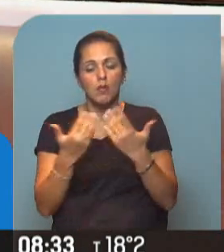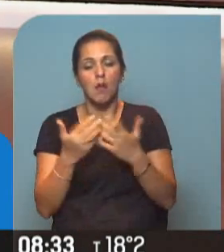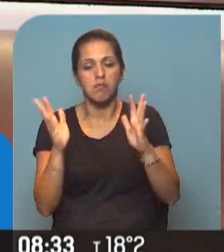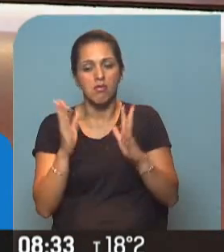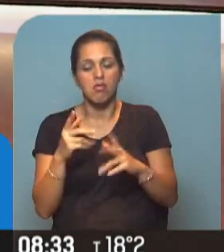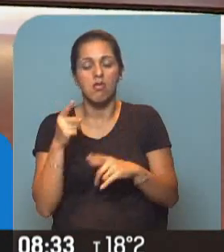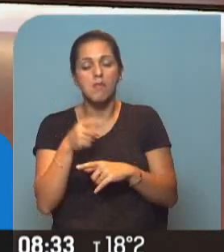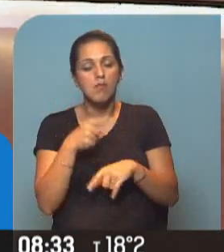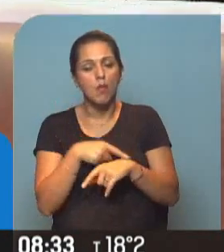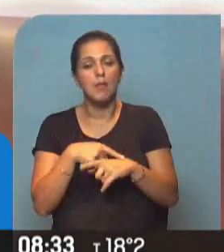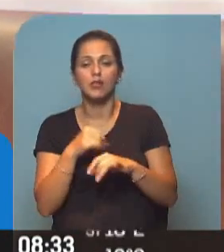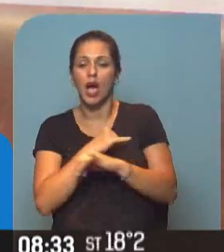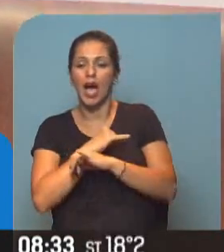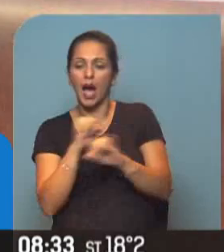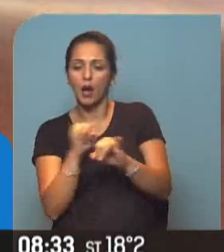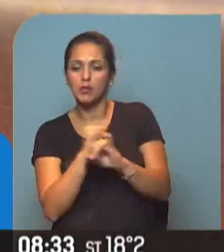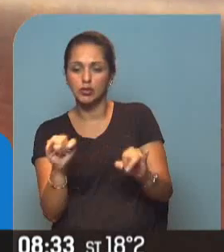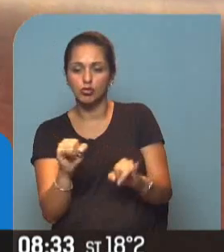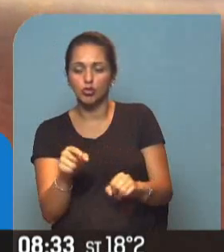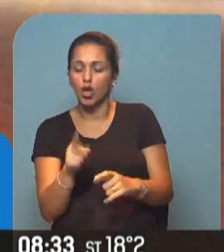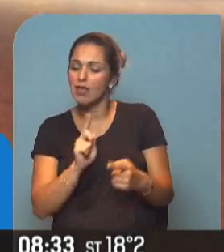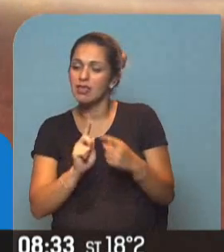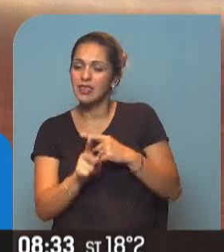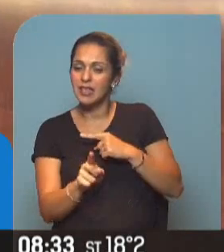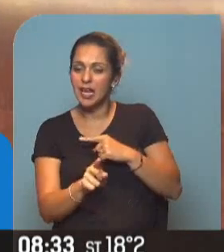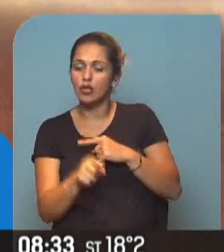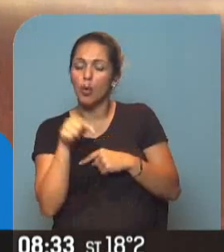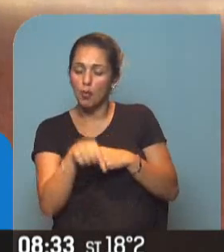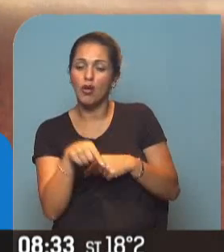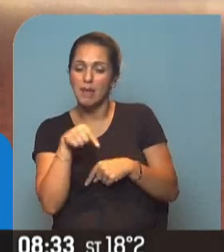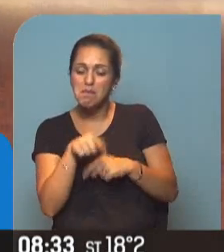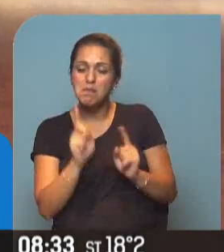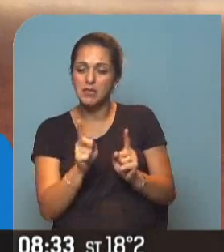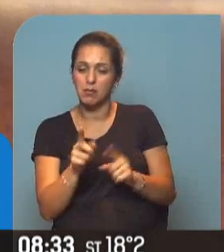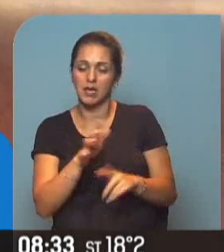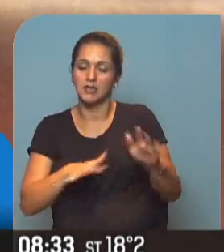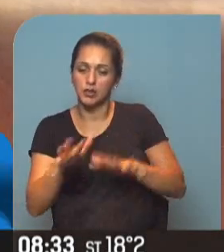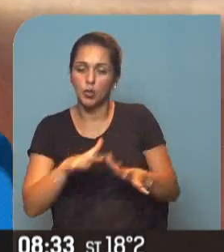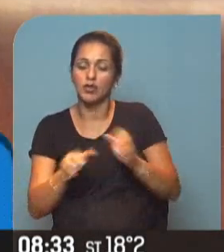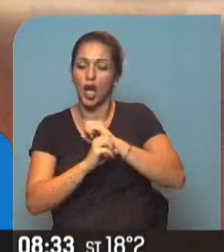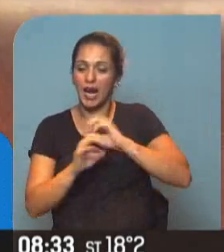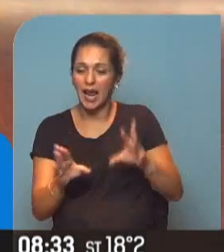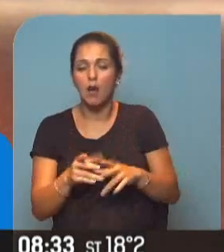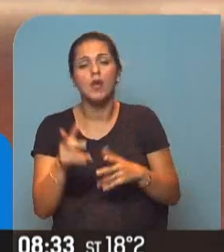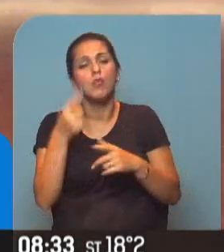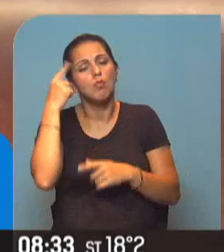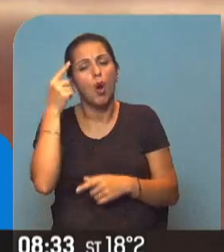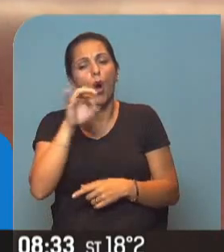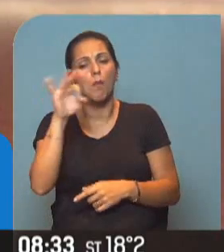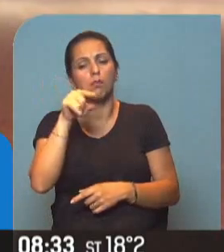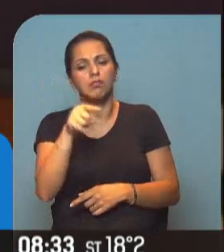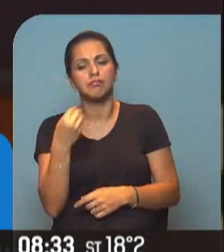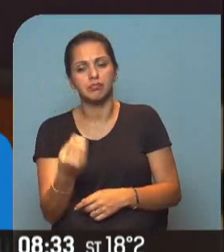anuncios anuncios concretos directos justamente por esta situación su opinión sobre estos anuncios